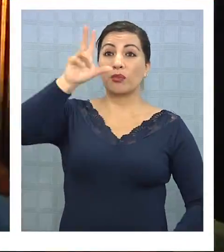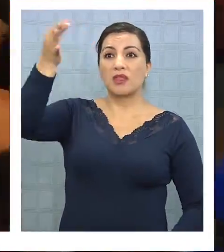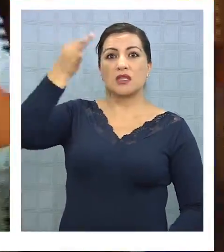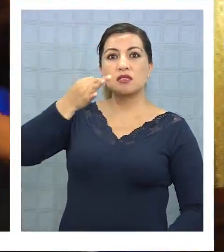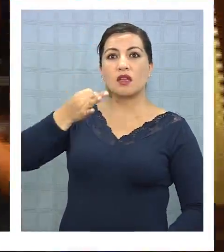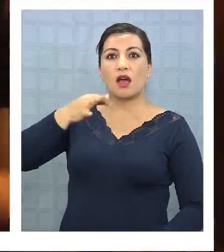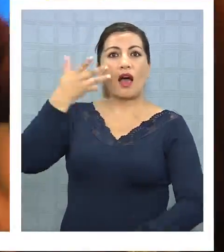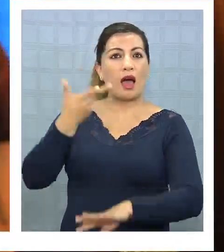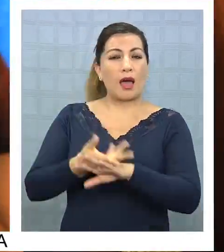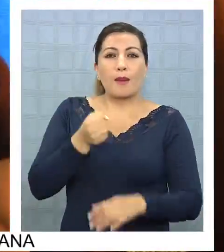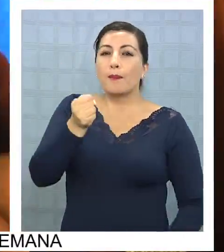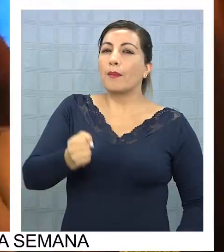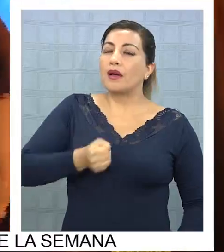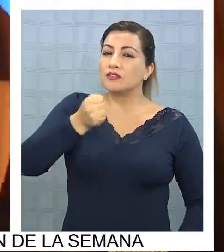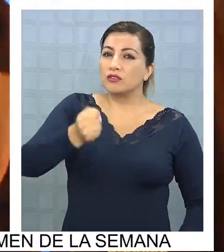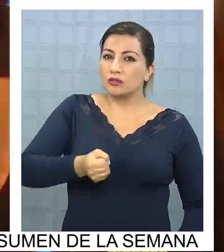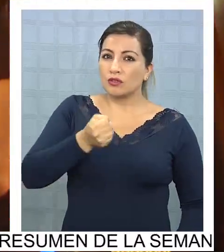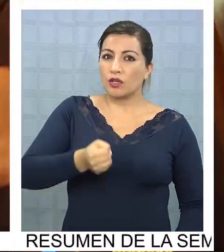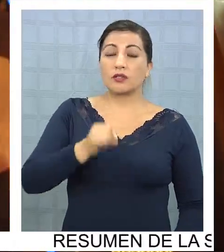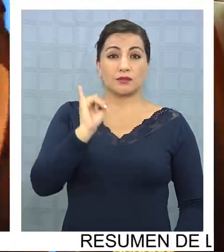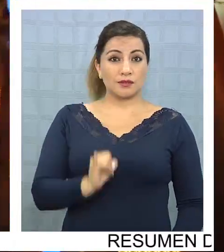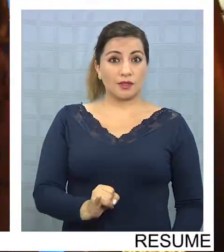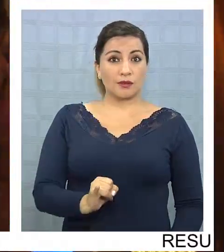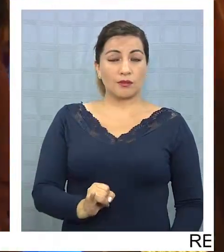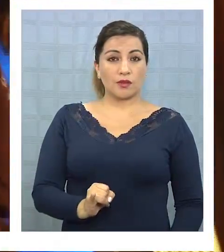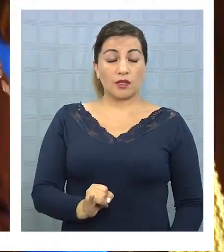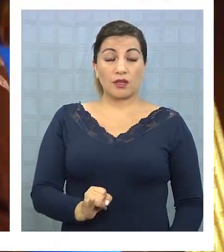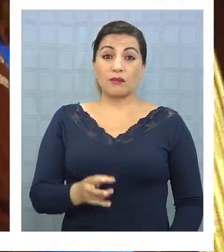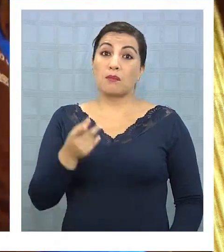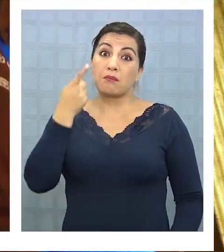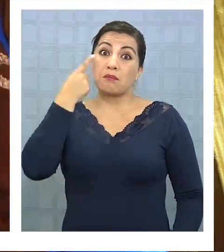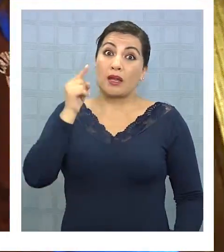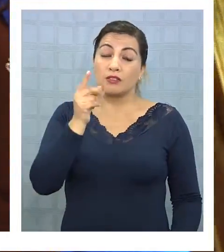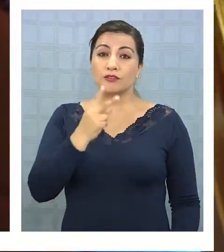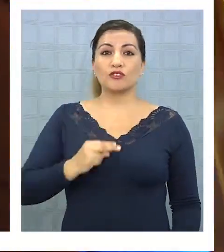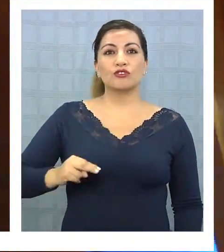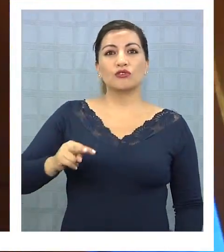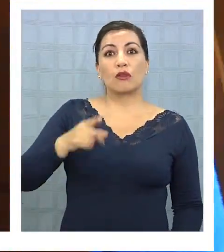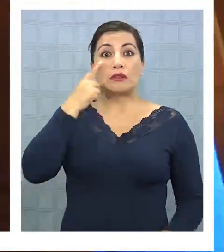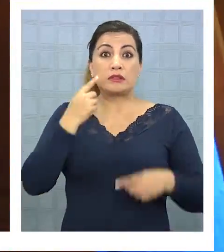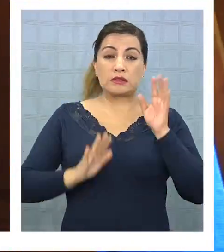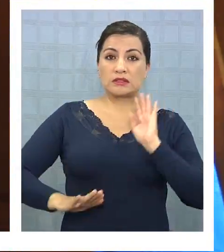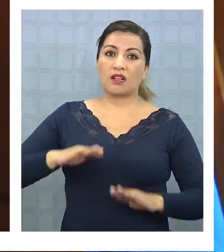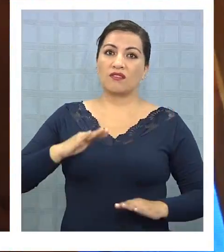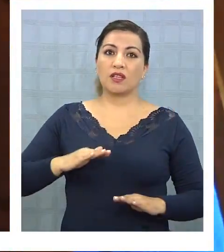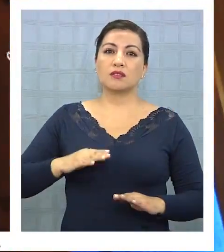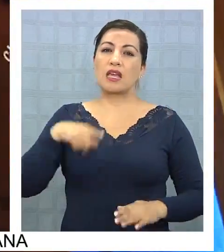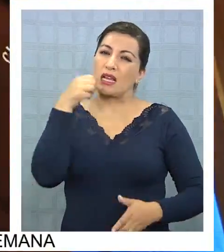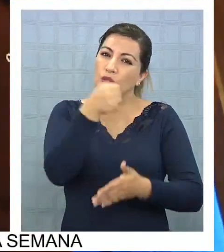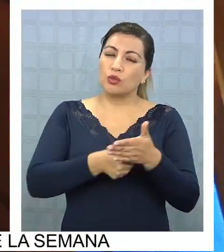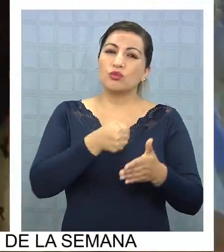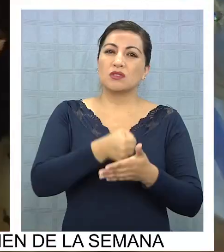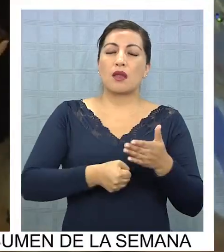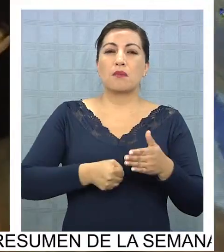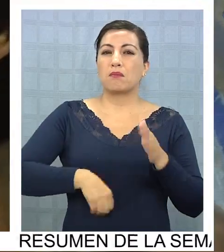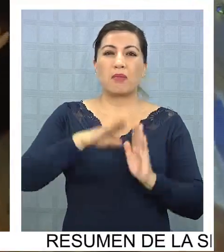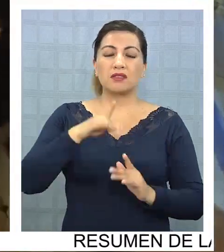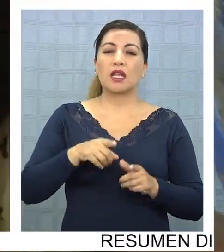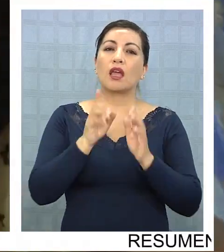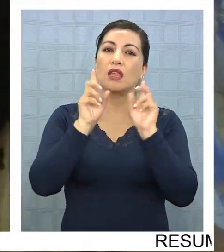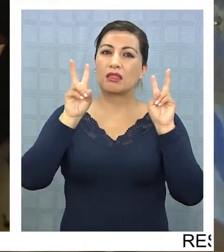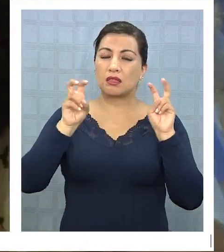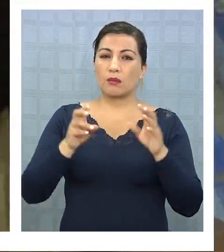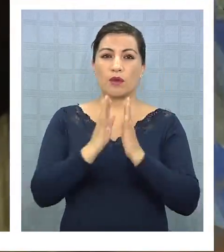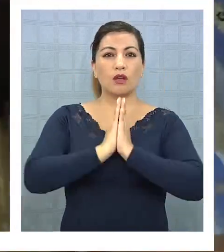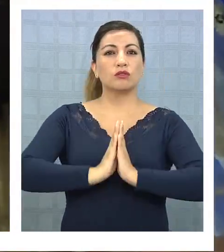todo momento. Y sin embargo, nosotros hoy día quizás tenemos que perseverar más en lo que es la oración para poder